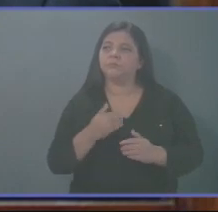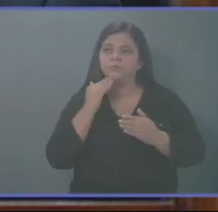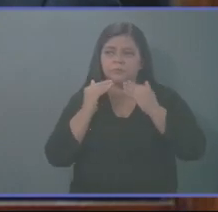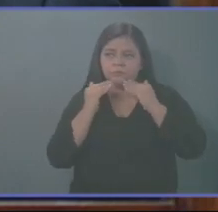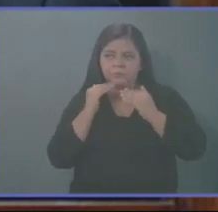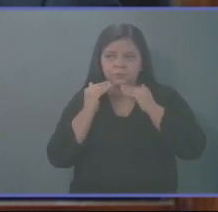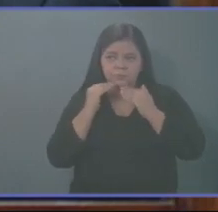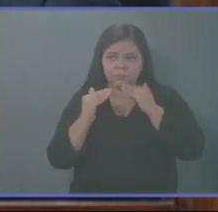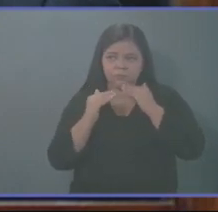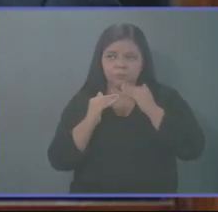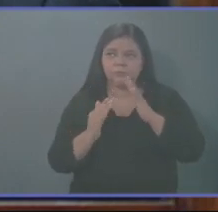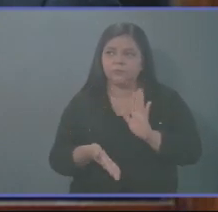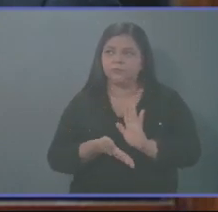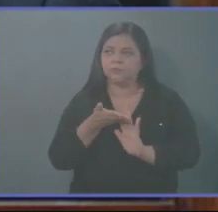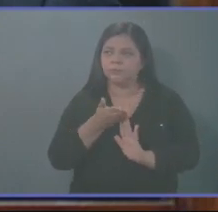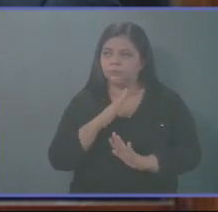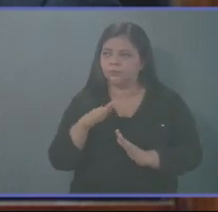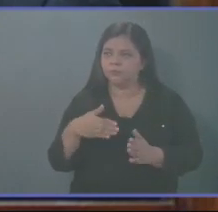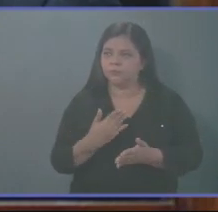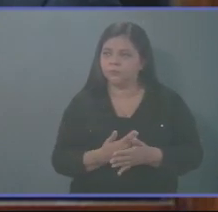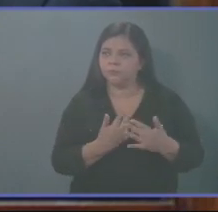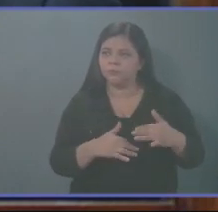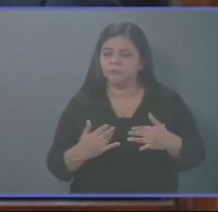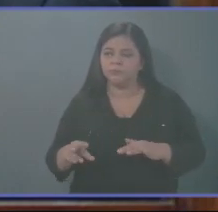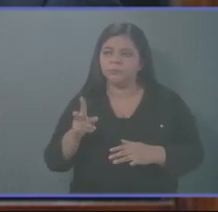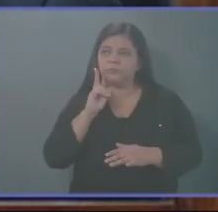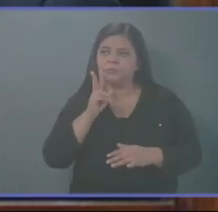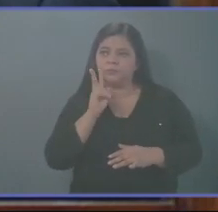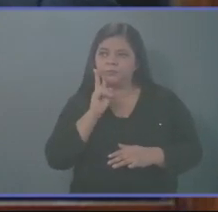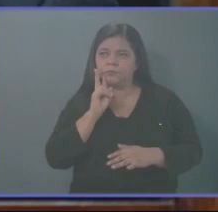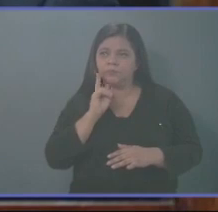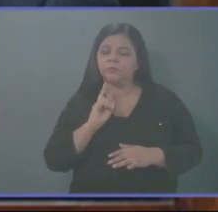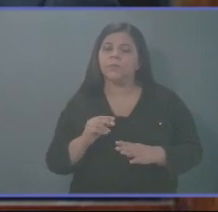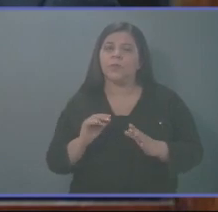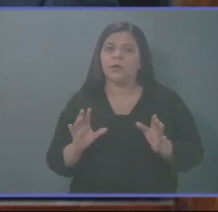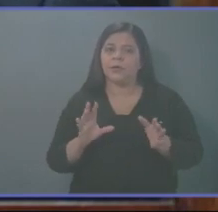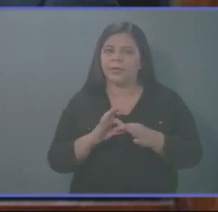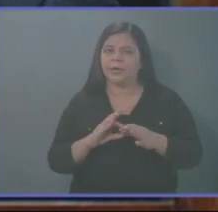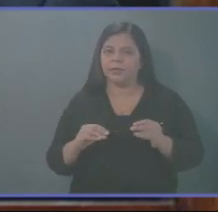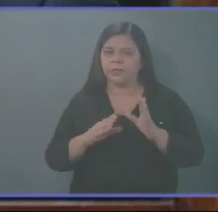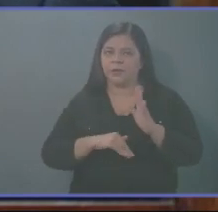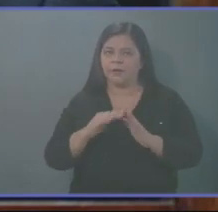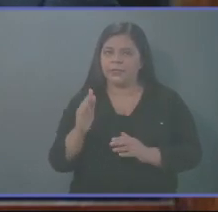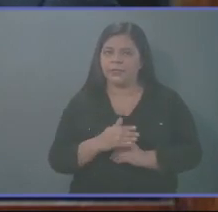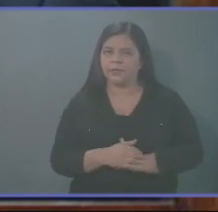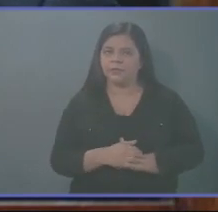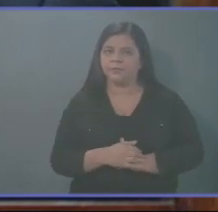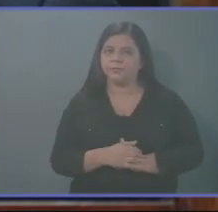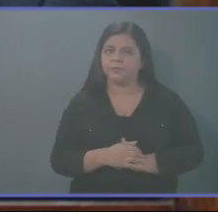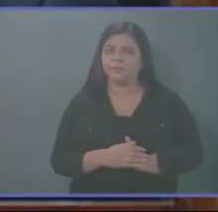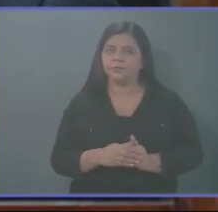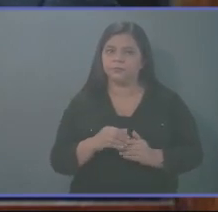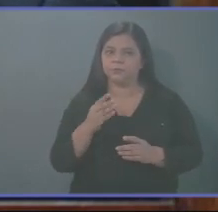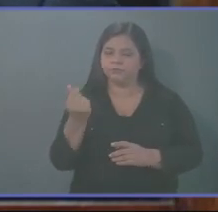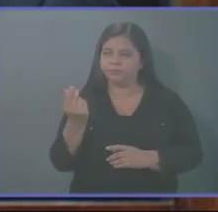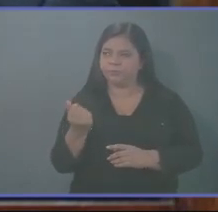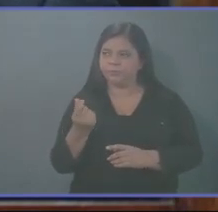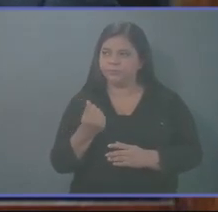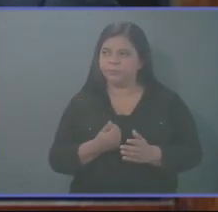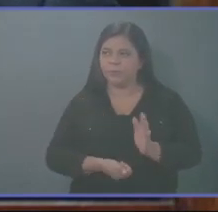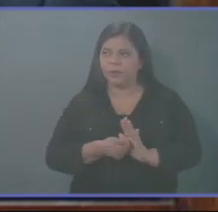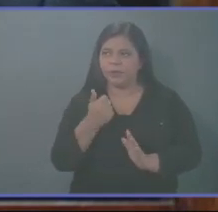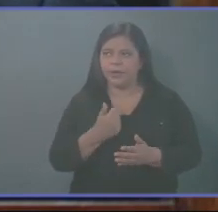Indica la finalidad del desarrollo de la acción verbal. En este caso, la finalidad del pago por medio de dinero, especie, ofertas de